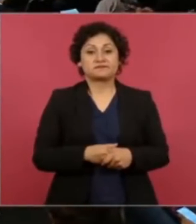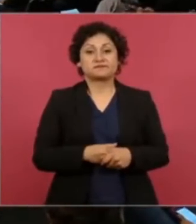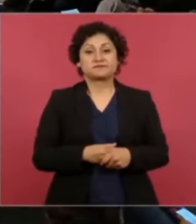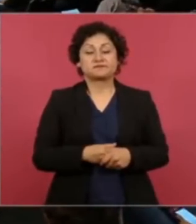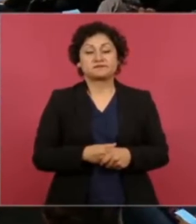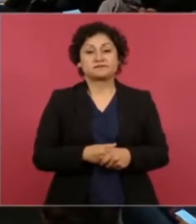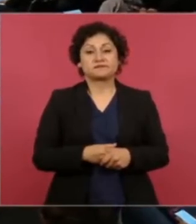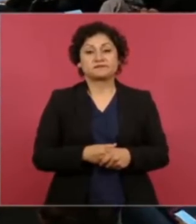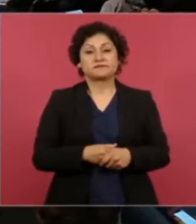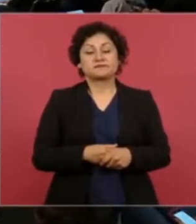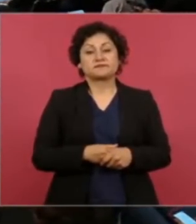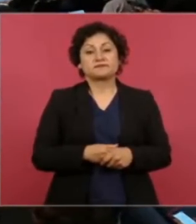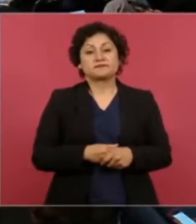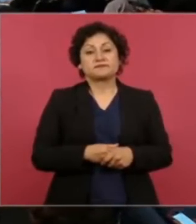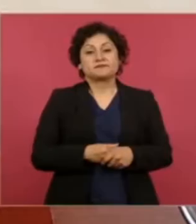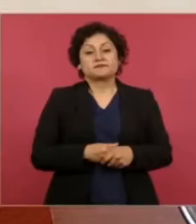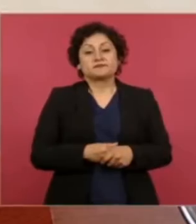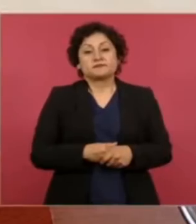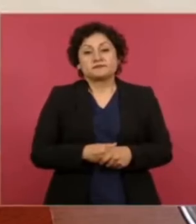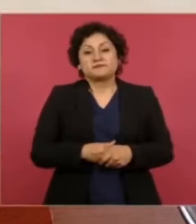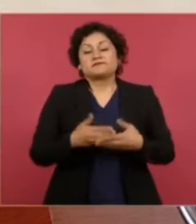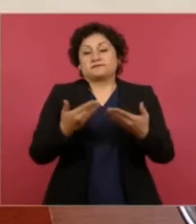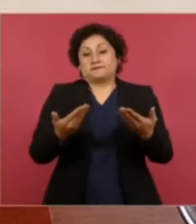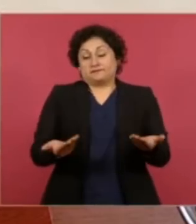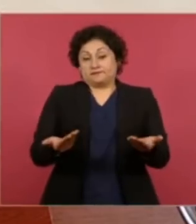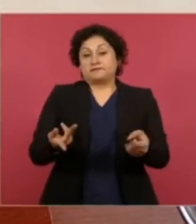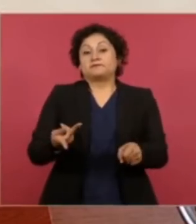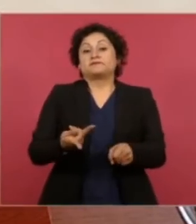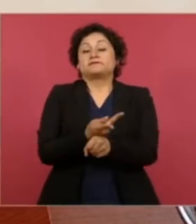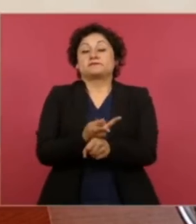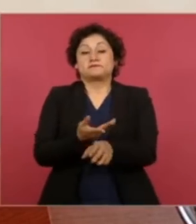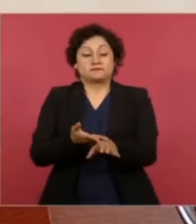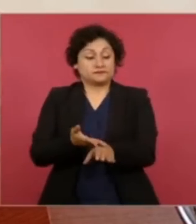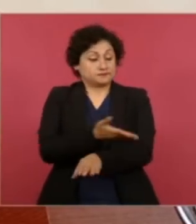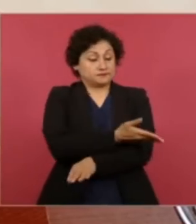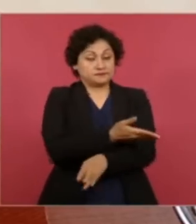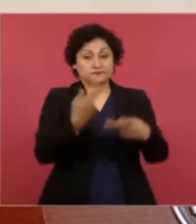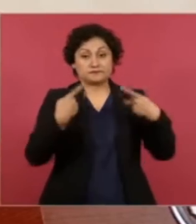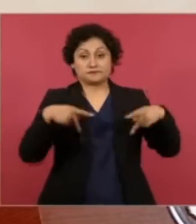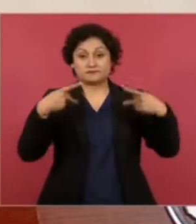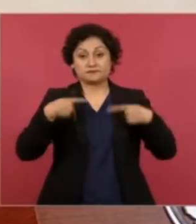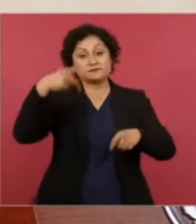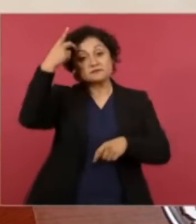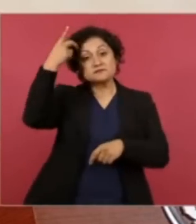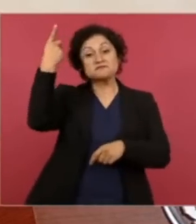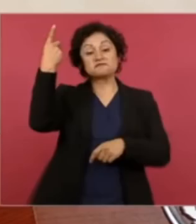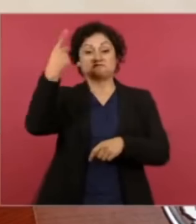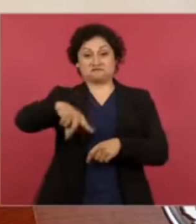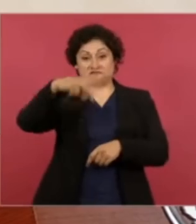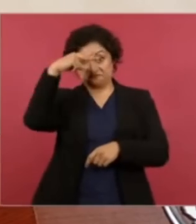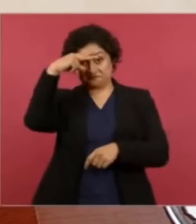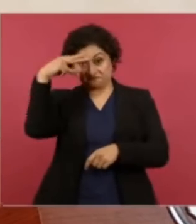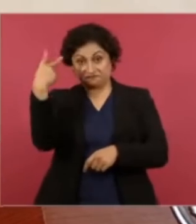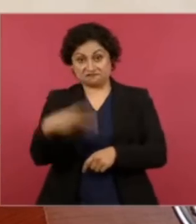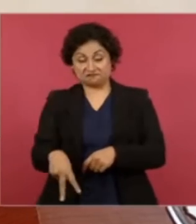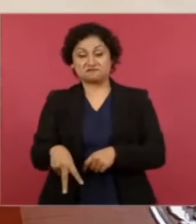los que se sentían dueños de México y se dedicaban a saquear, a robar, se han